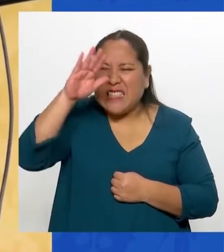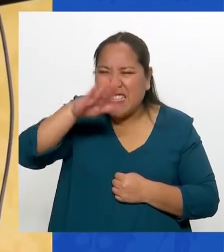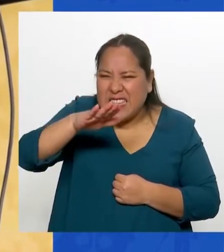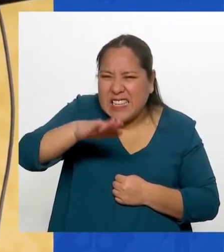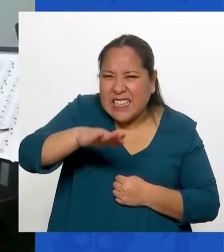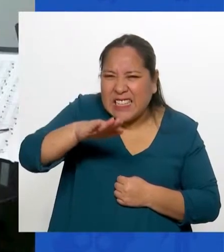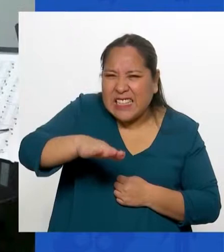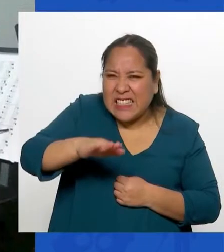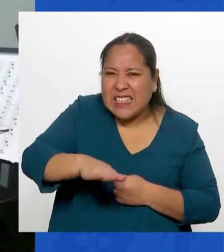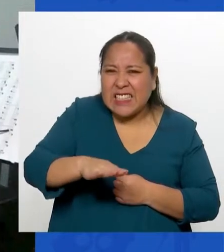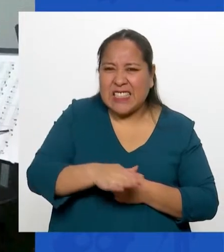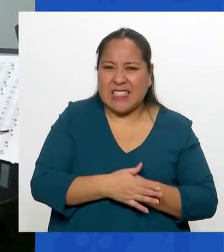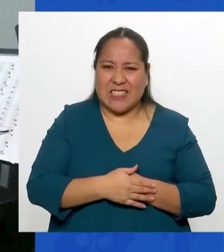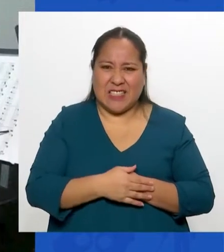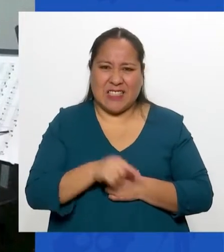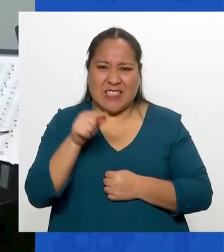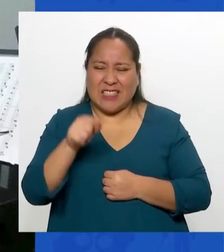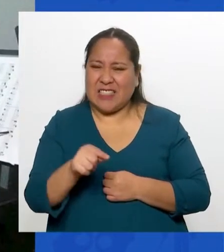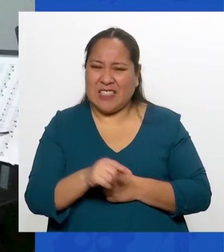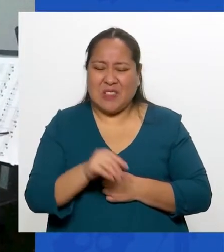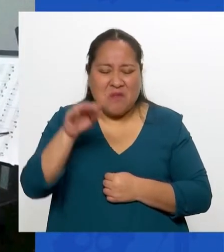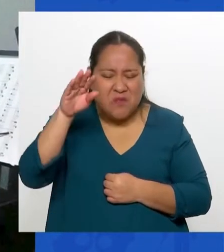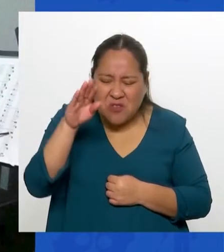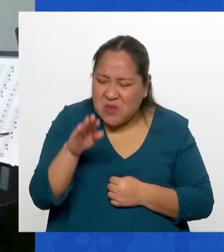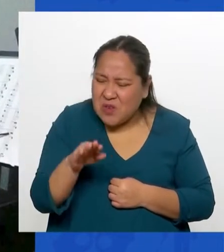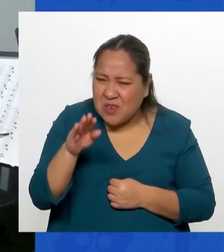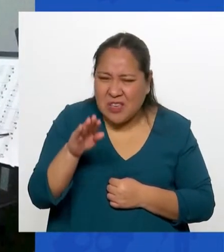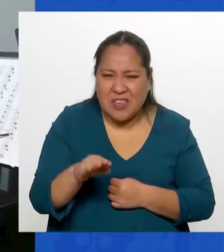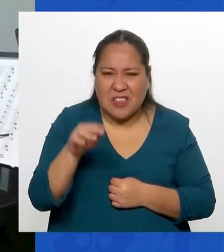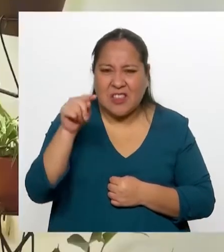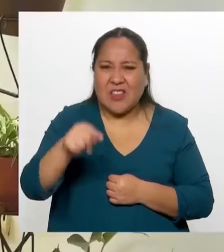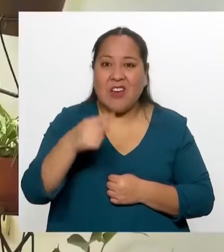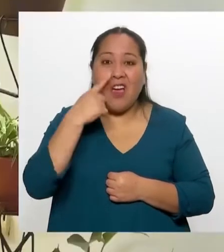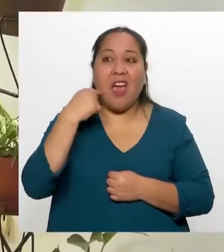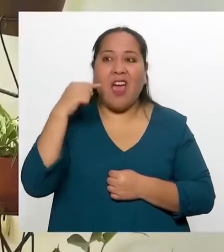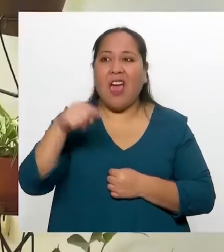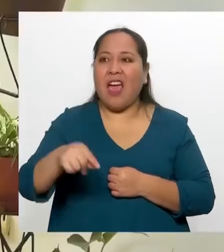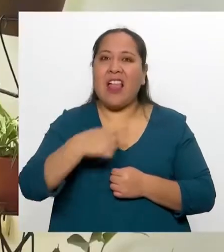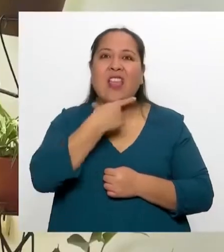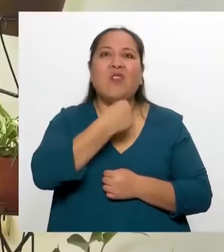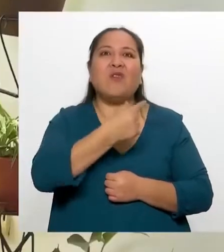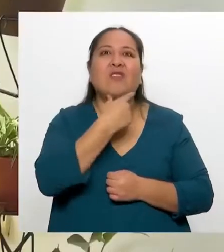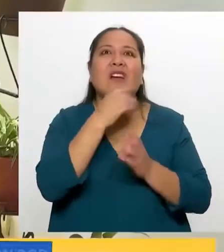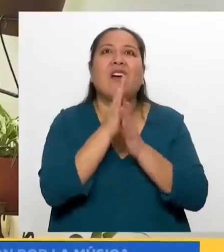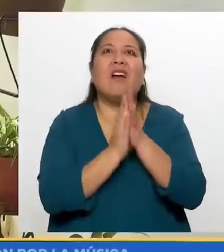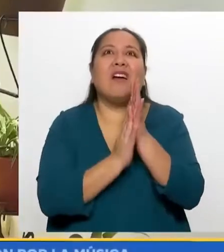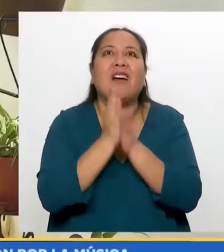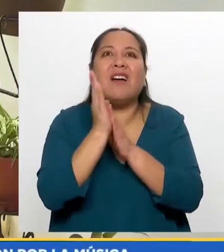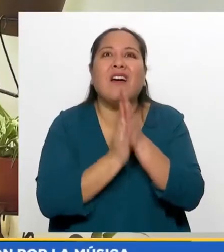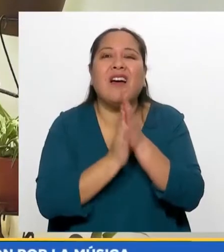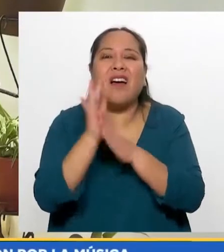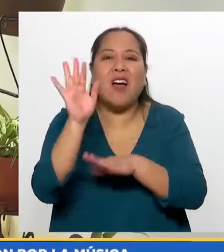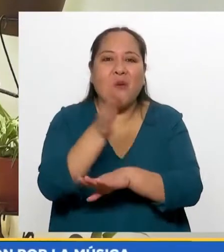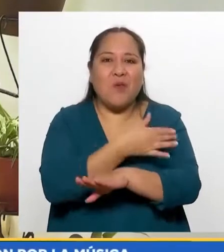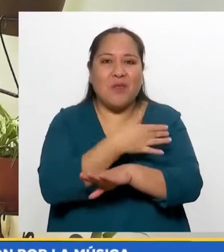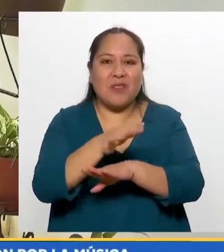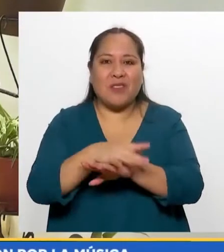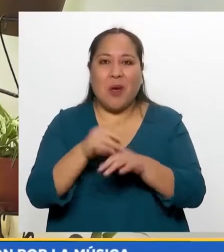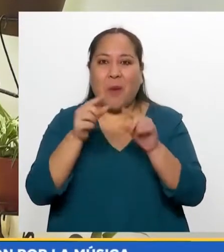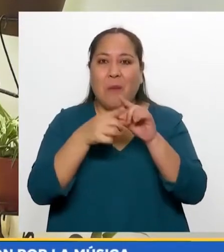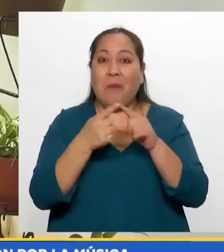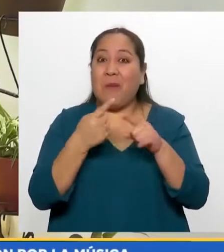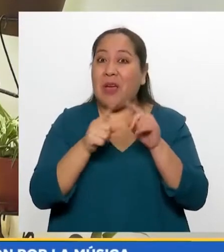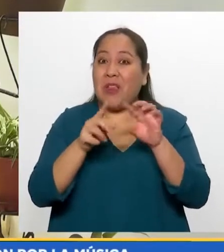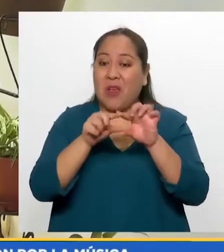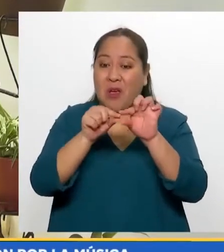Desde chiquitito, desde nene prácticamente, él tenía afición por la música, pero siempre